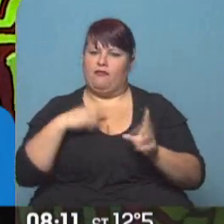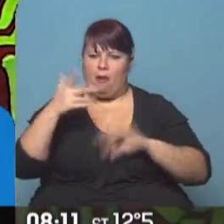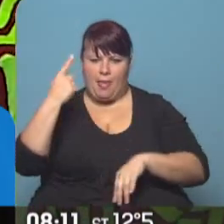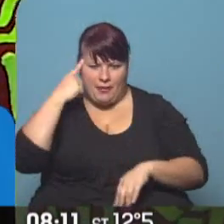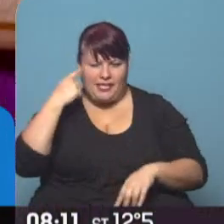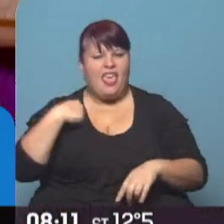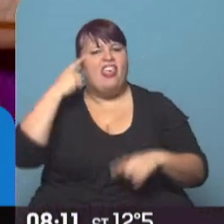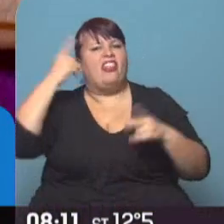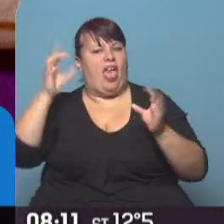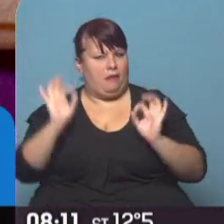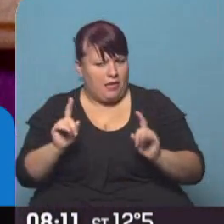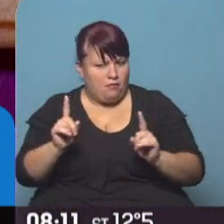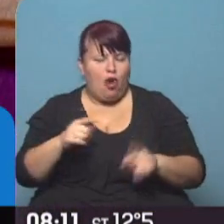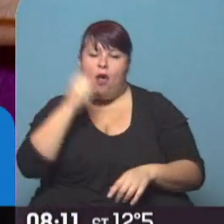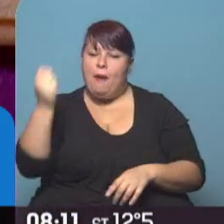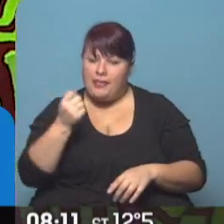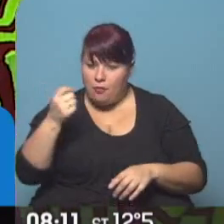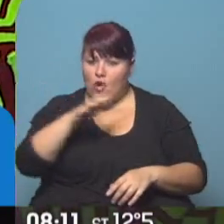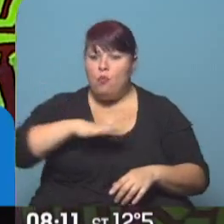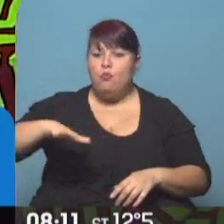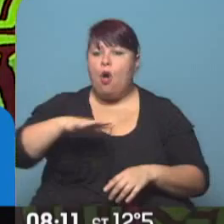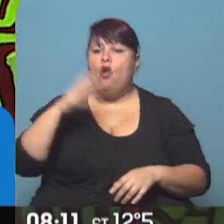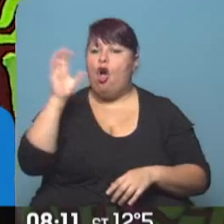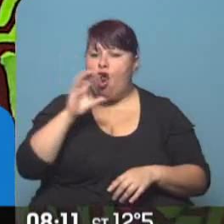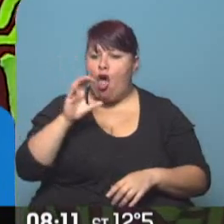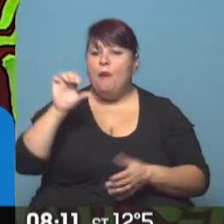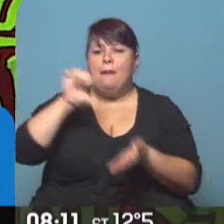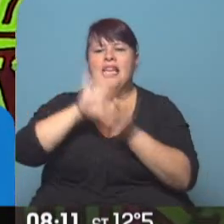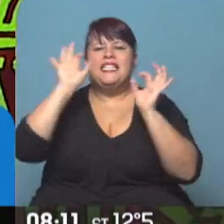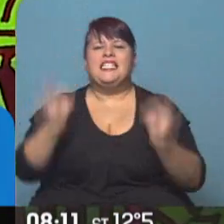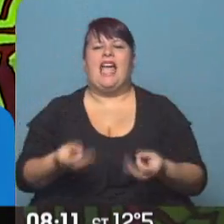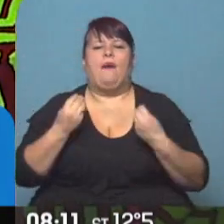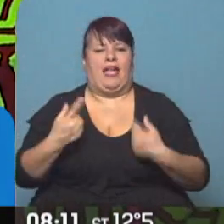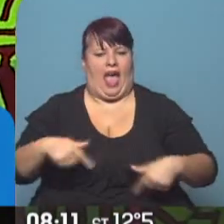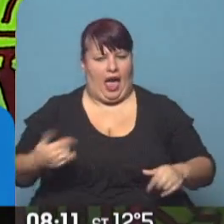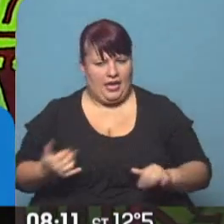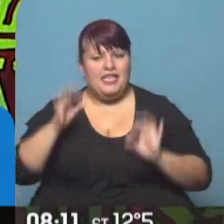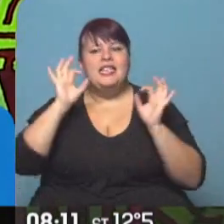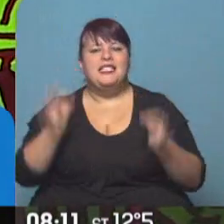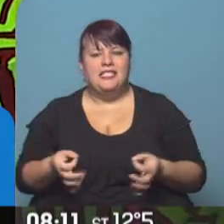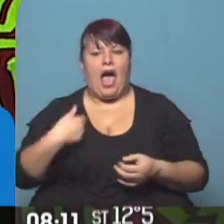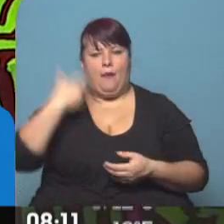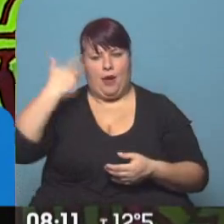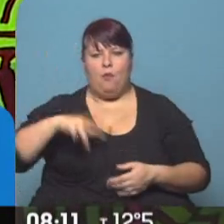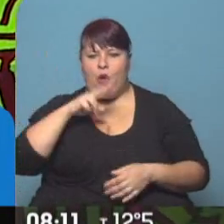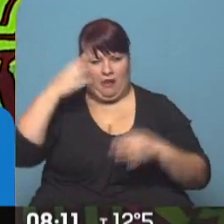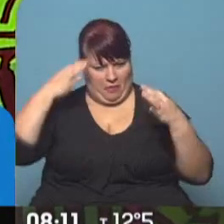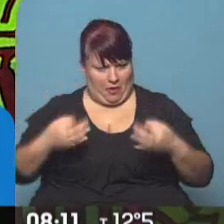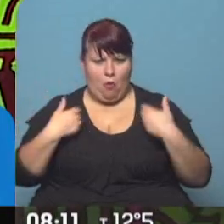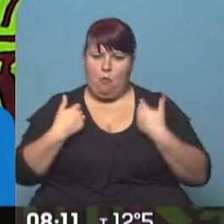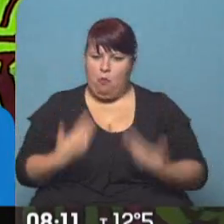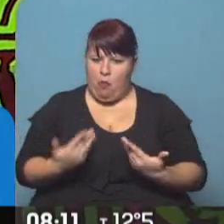convicciones y en mis ideas. Lo fundamental es que el pueblo colombiano y el país sabe con qué cuenta. Sabe que cuentan con una mujer coherente,